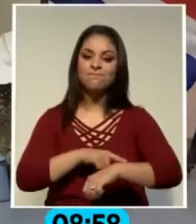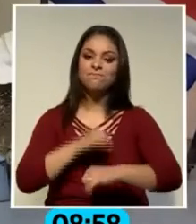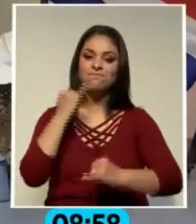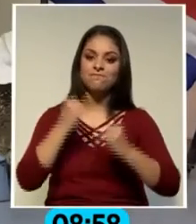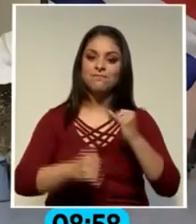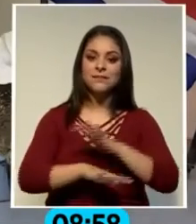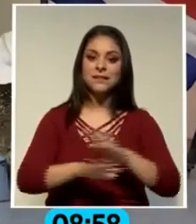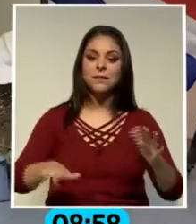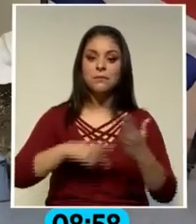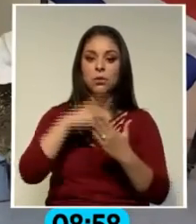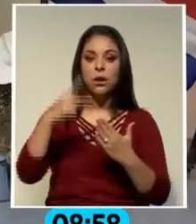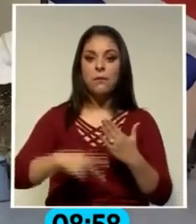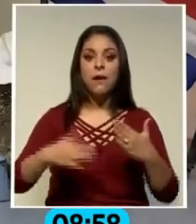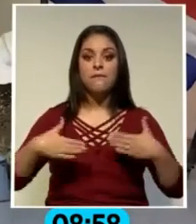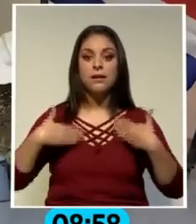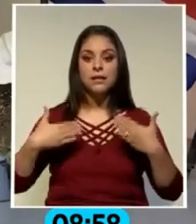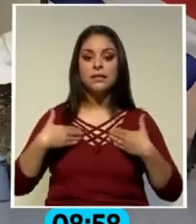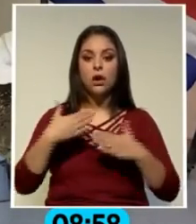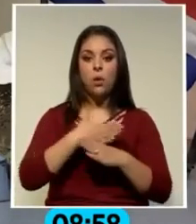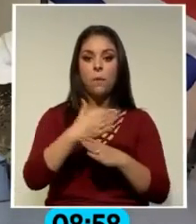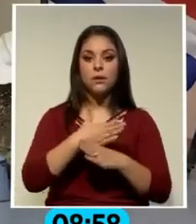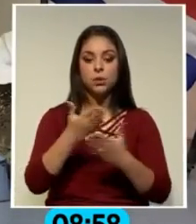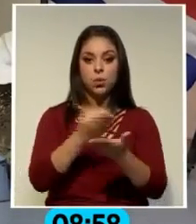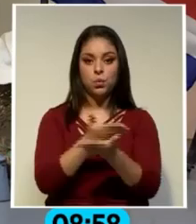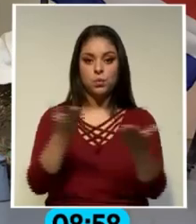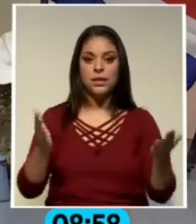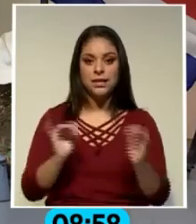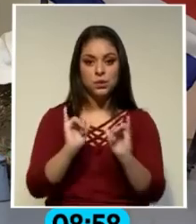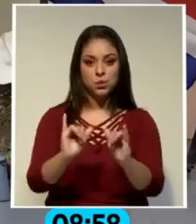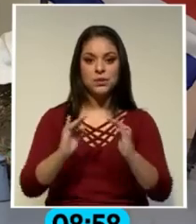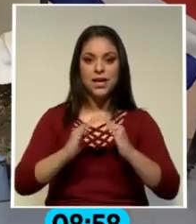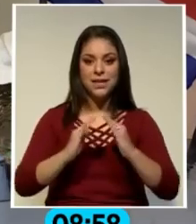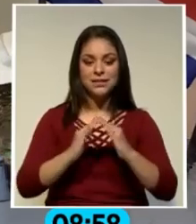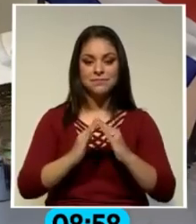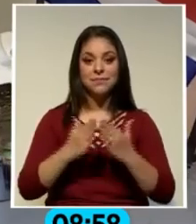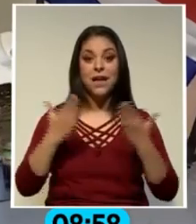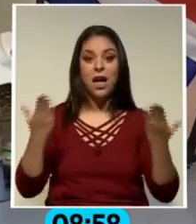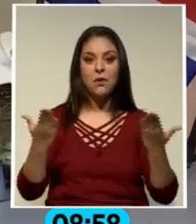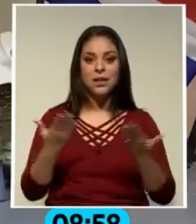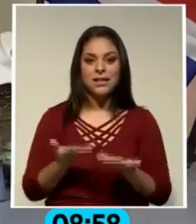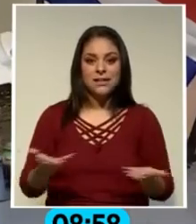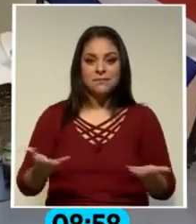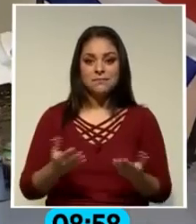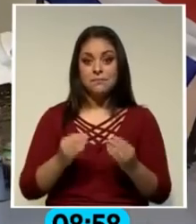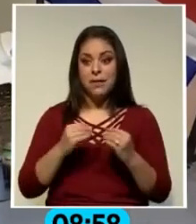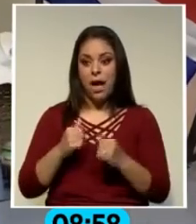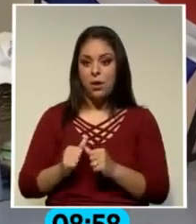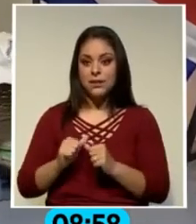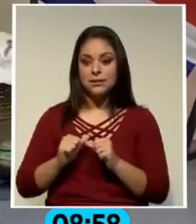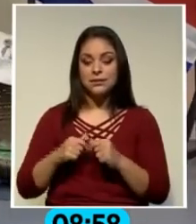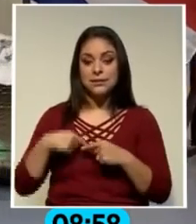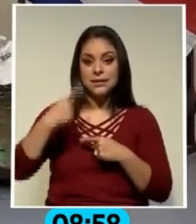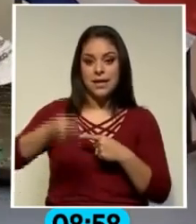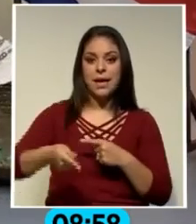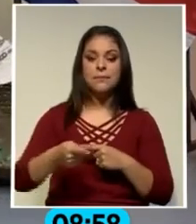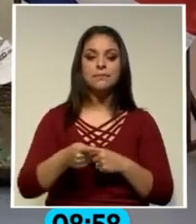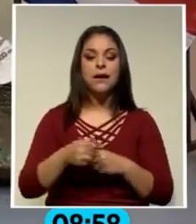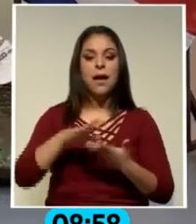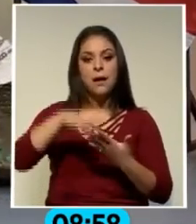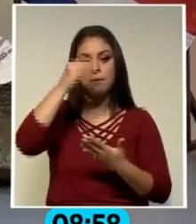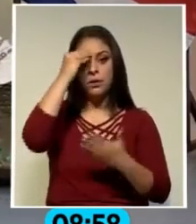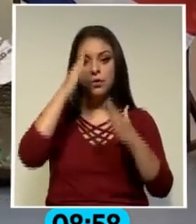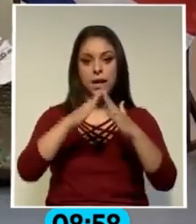Se nos acabó, pero muy felices de haber compartido con todos ustedes allá. ¿Qué viene? Más tarde. Aprendo en casa. Primer grado,